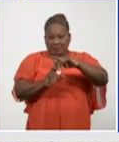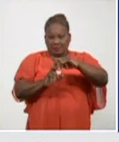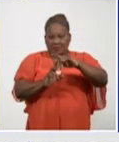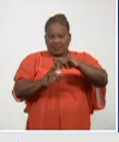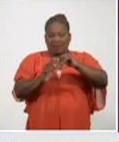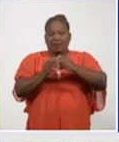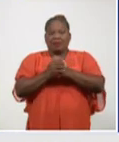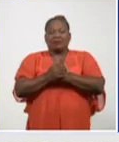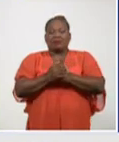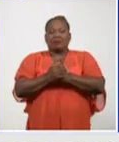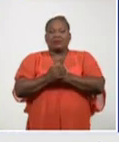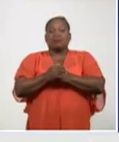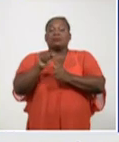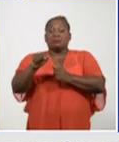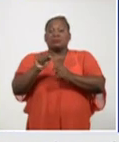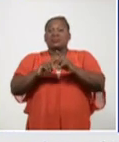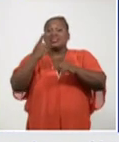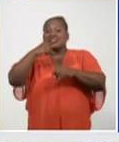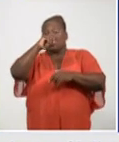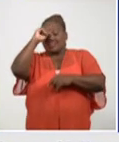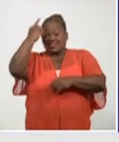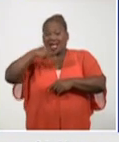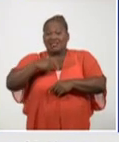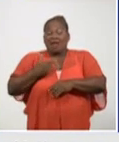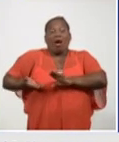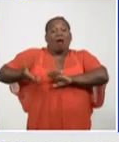a tener la tasa más alta de Cuba,